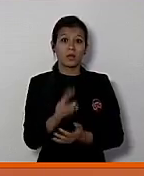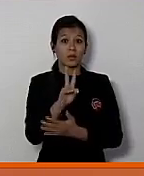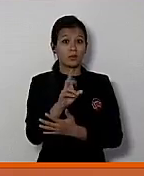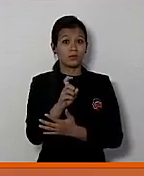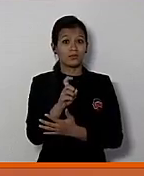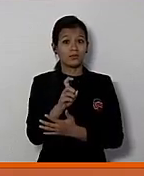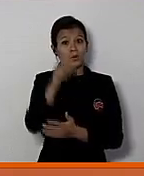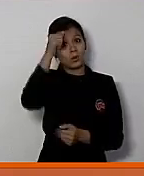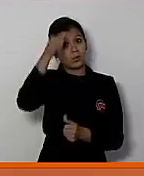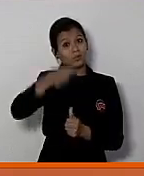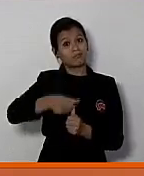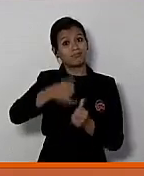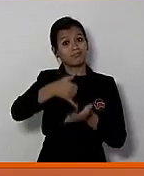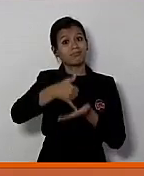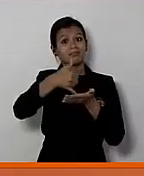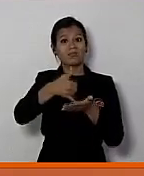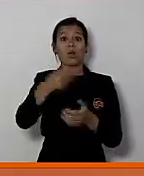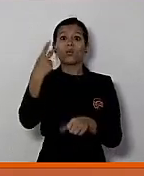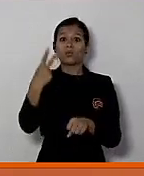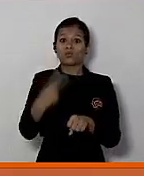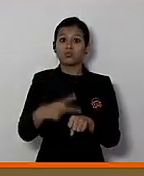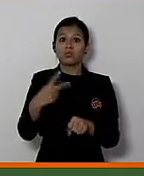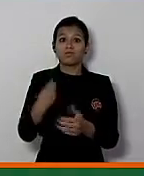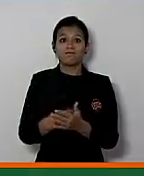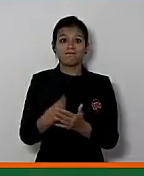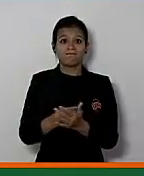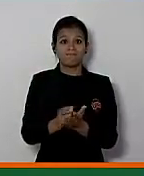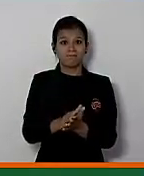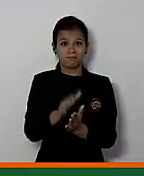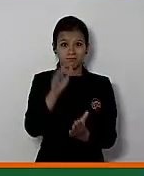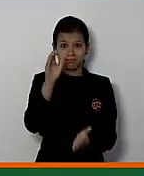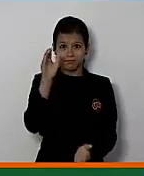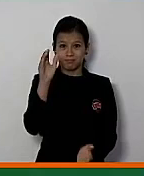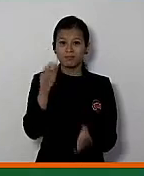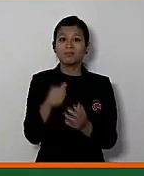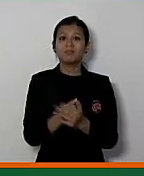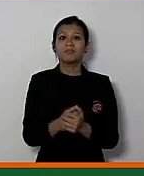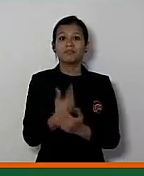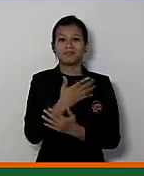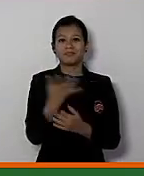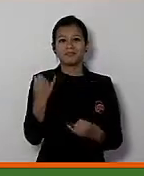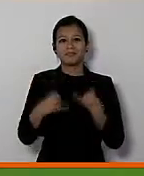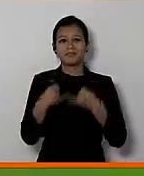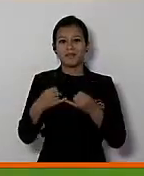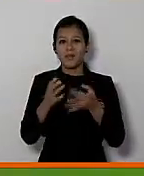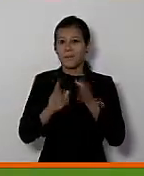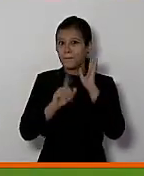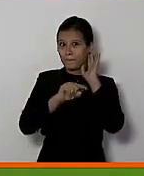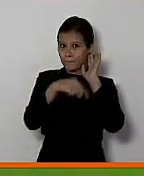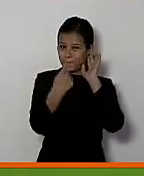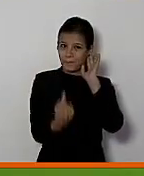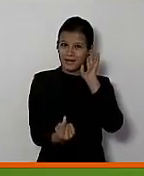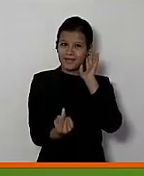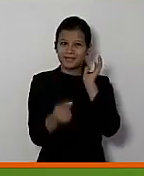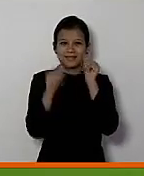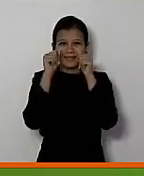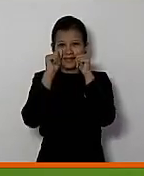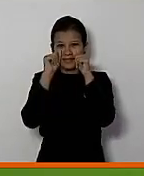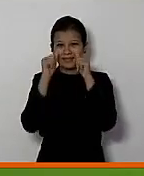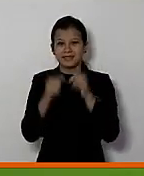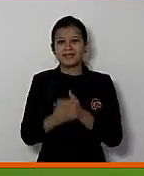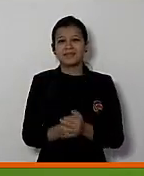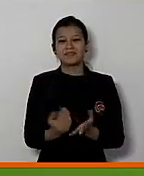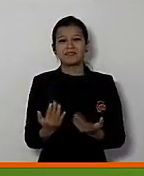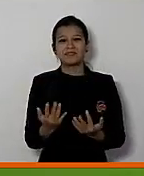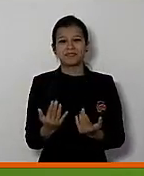2X. Recuerda, tu premio se multiplica por 2 en diaria. Pero si sos jugador para más 1, atentos. Porque el número